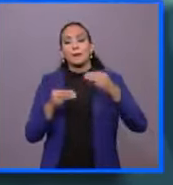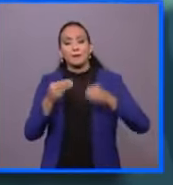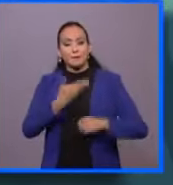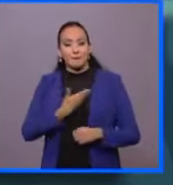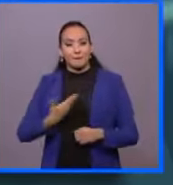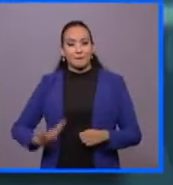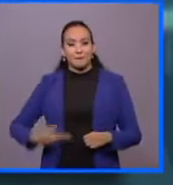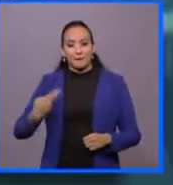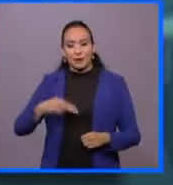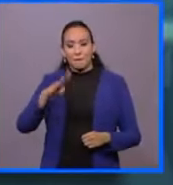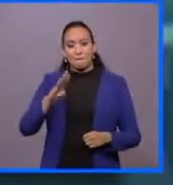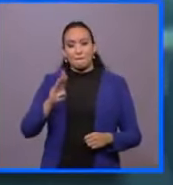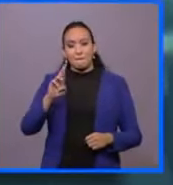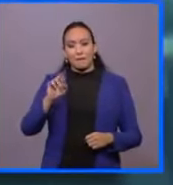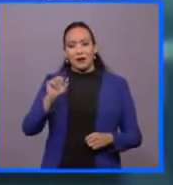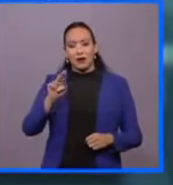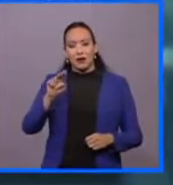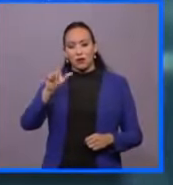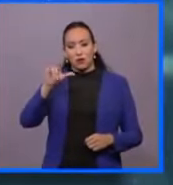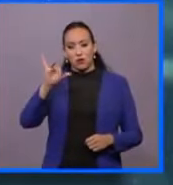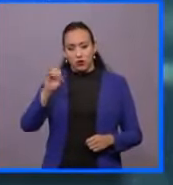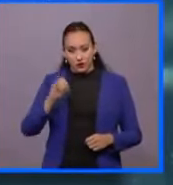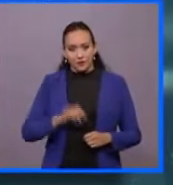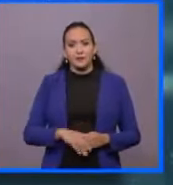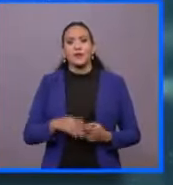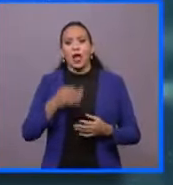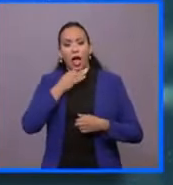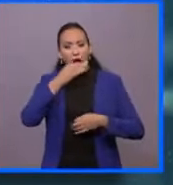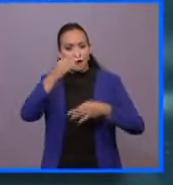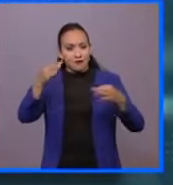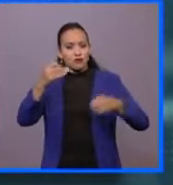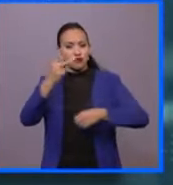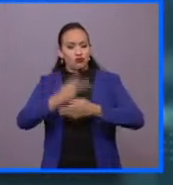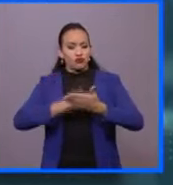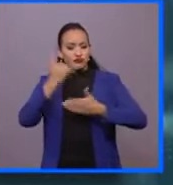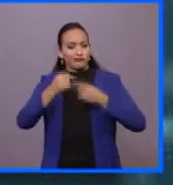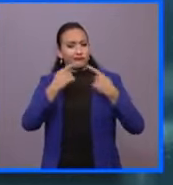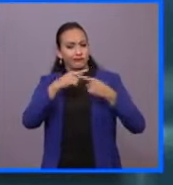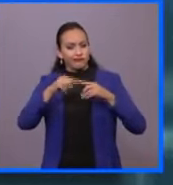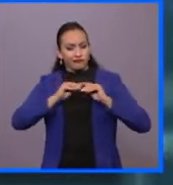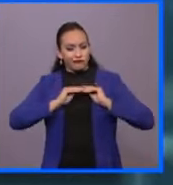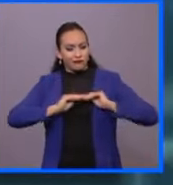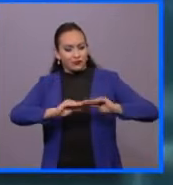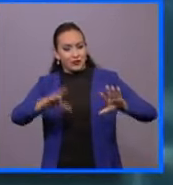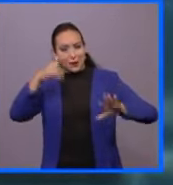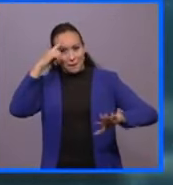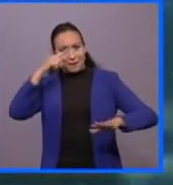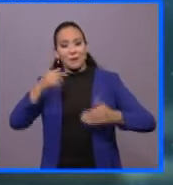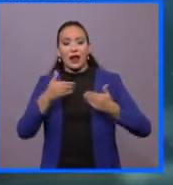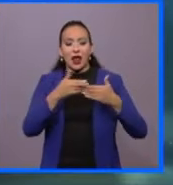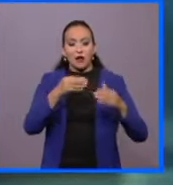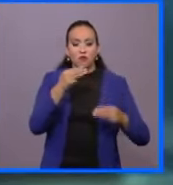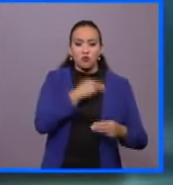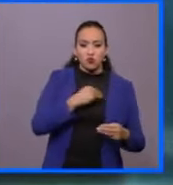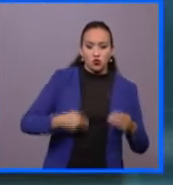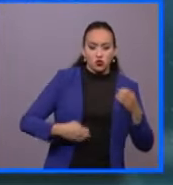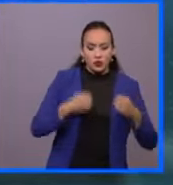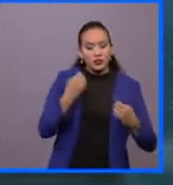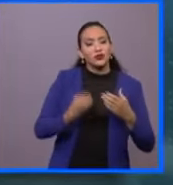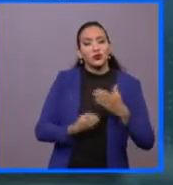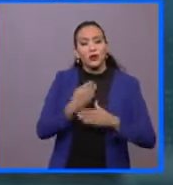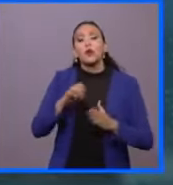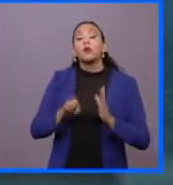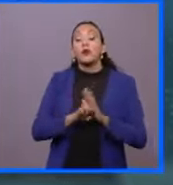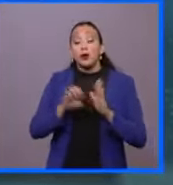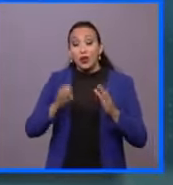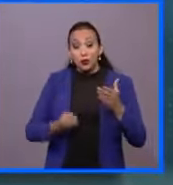presidente Braulio Guerra Urbiola anunció una serie de proyectos para expandir la infraestructura judicial en los municipios, como nuevos centros